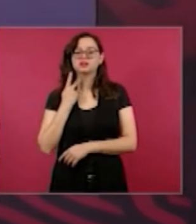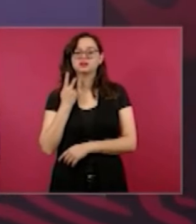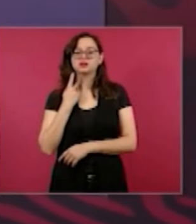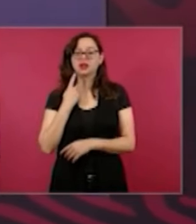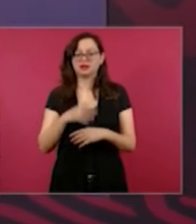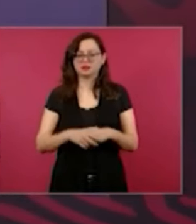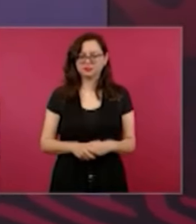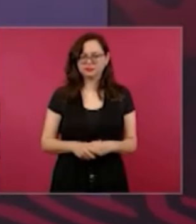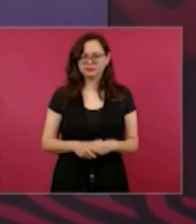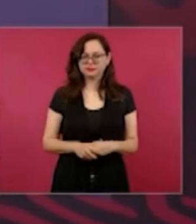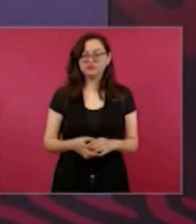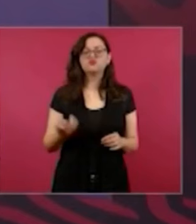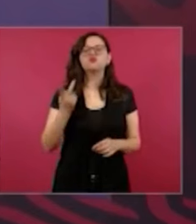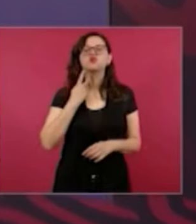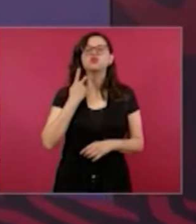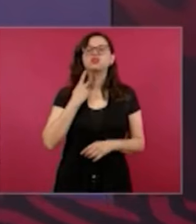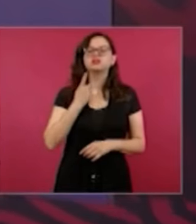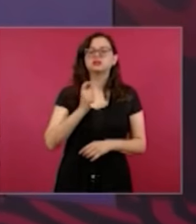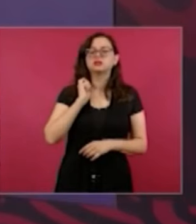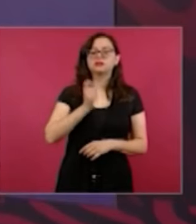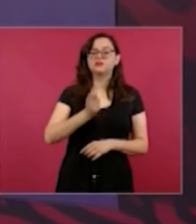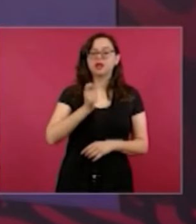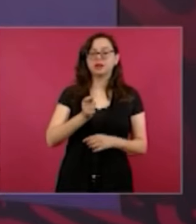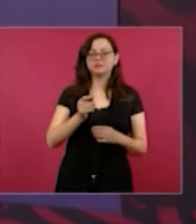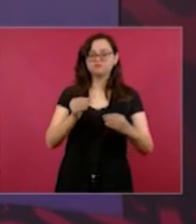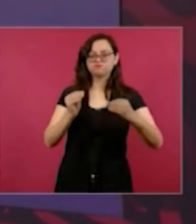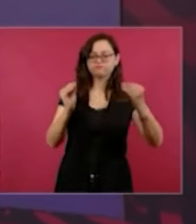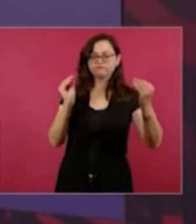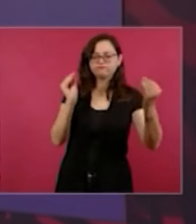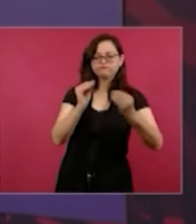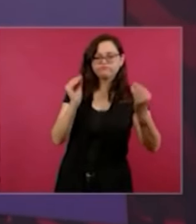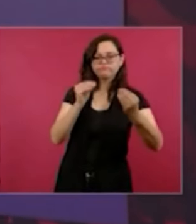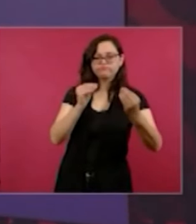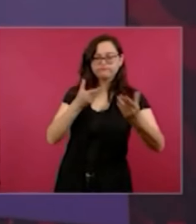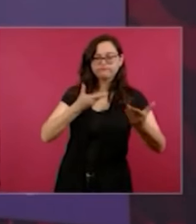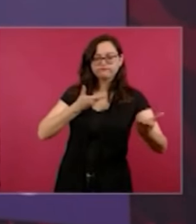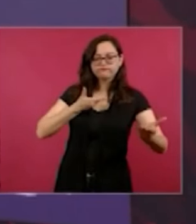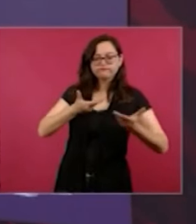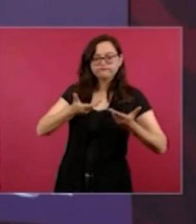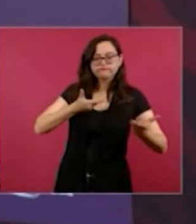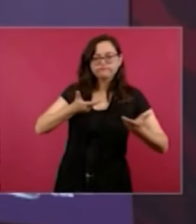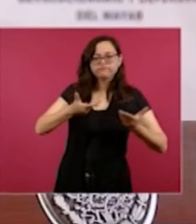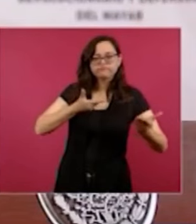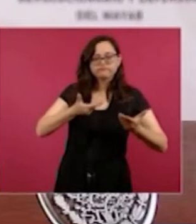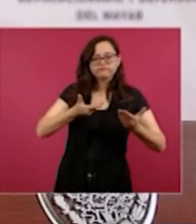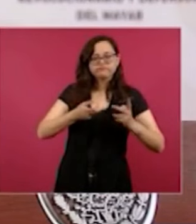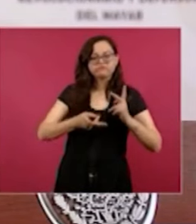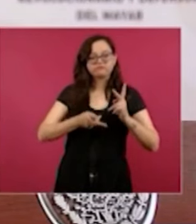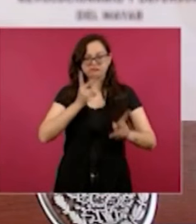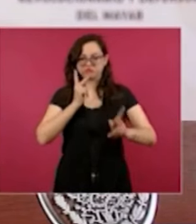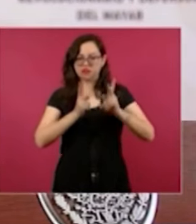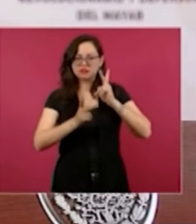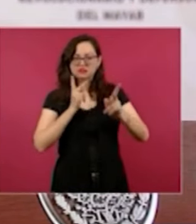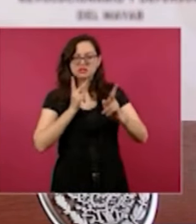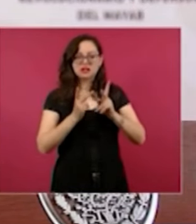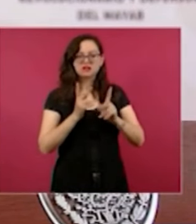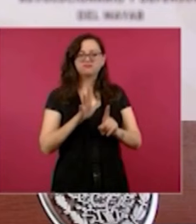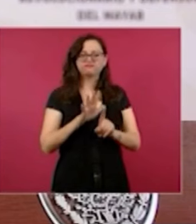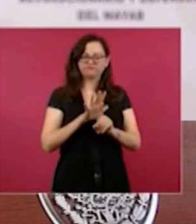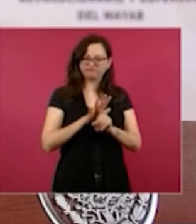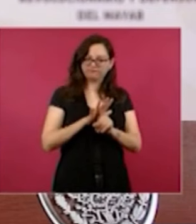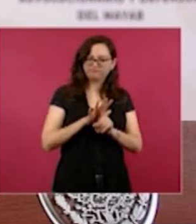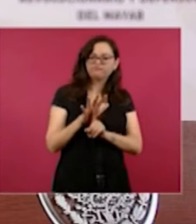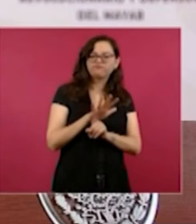incluso que últimamente se ha destacado, de Chiapas, muy pequeña, que ha sido motivo de titulares de